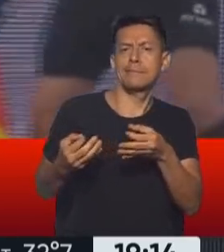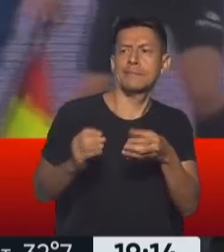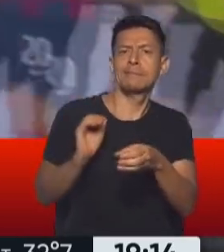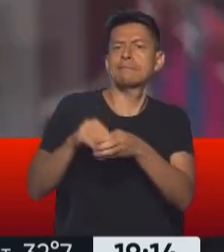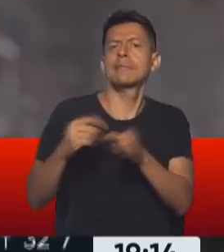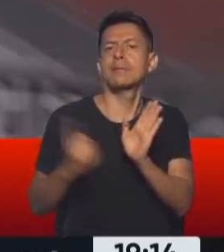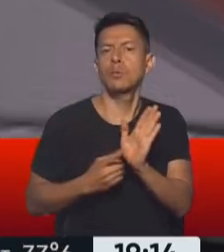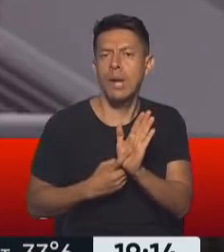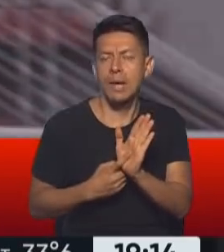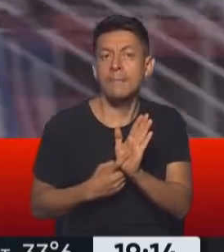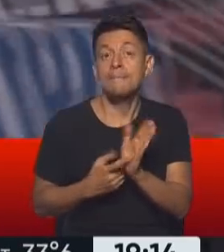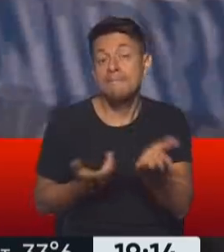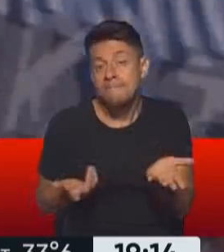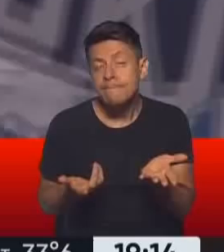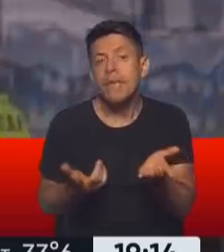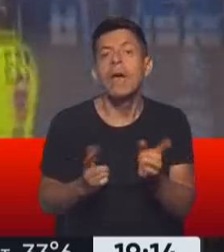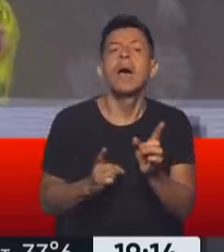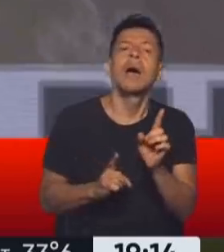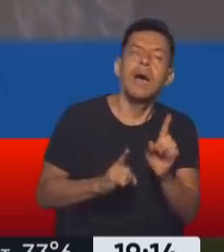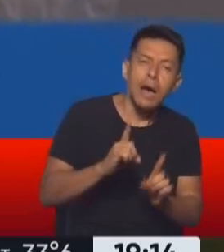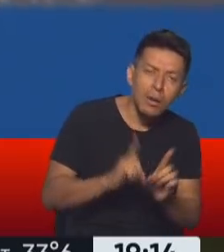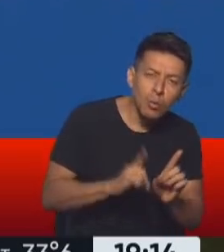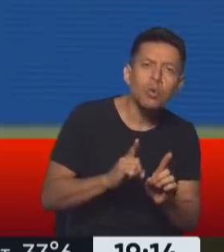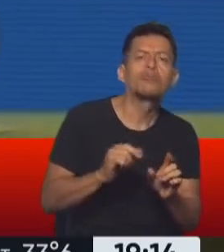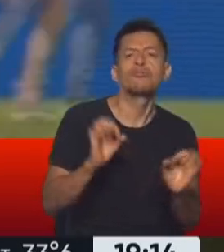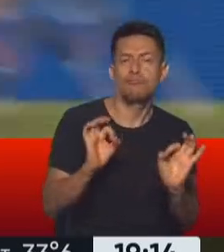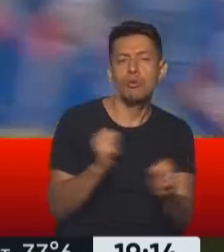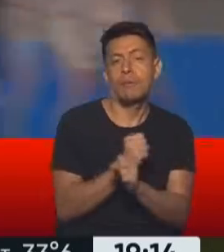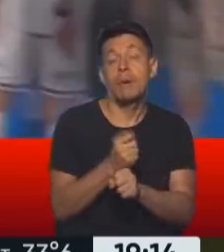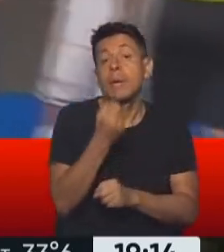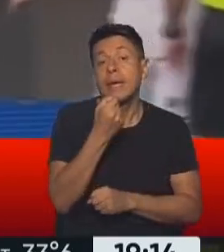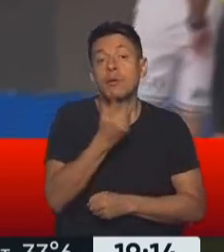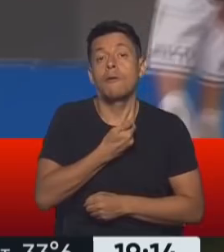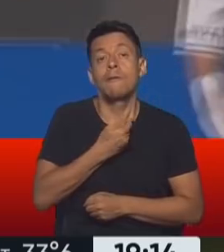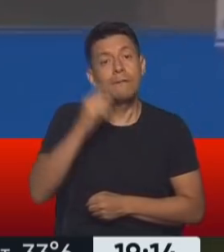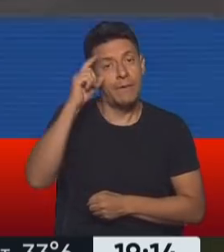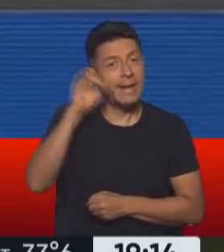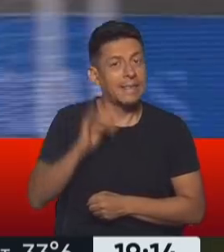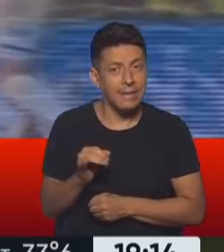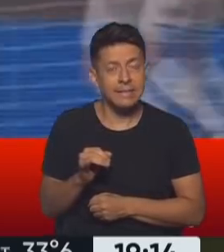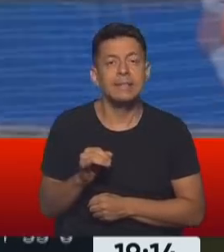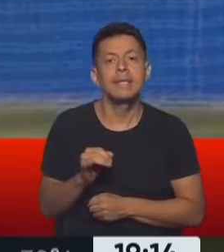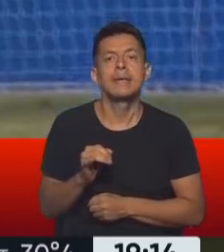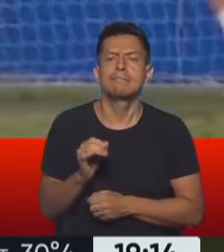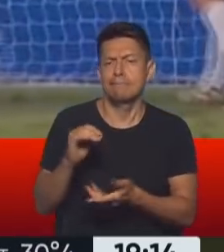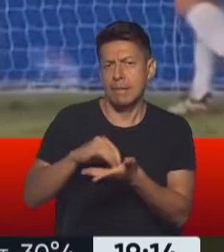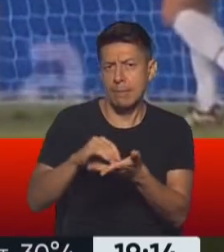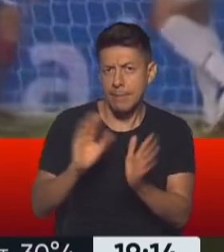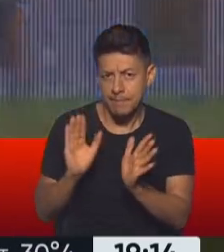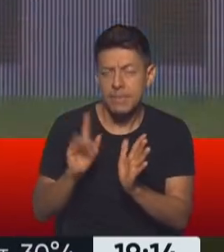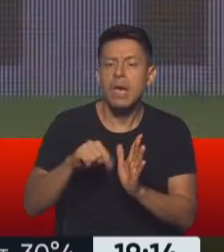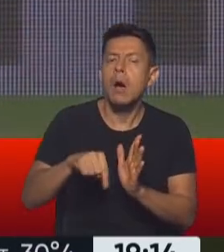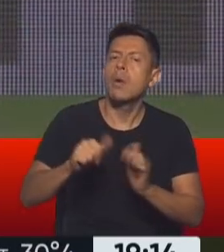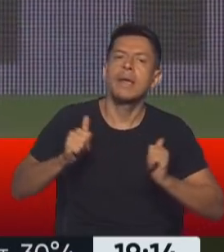y bueno dentro de eso hay algunas confirmaciones como la guita fernández y otras cosas que vengan sumando pero habrá que esperar